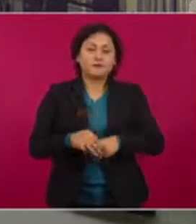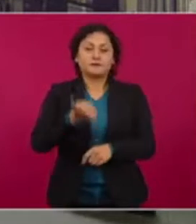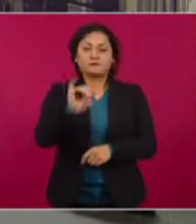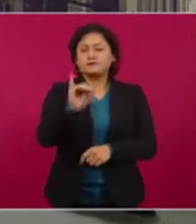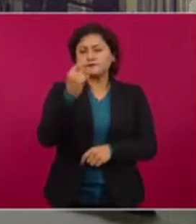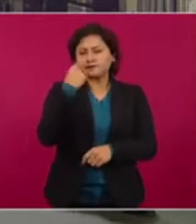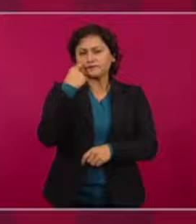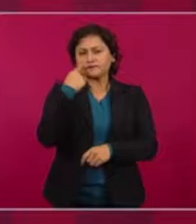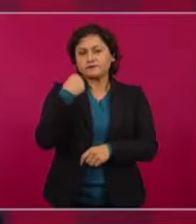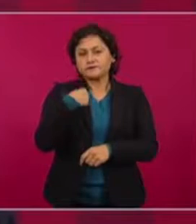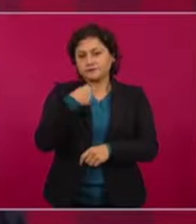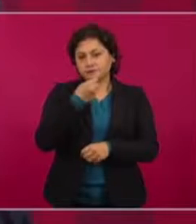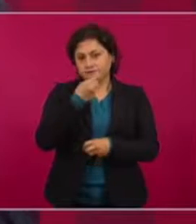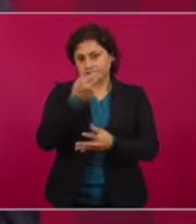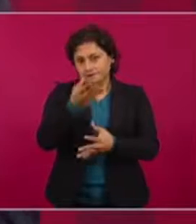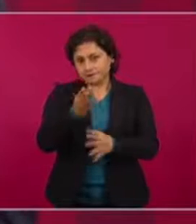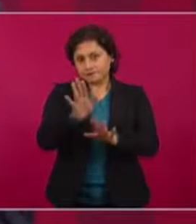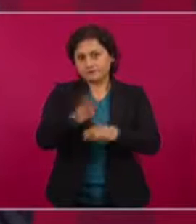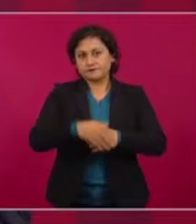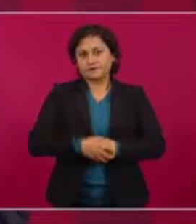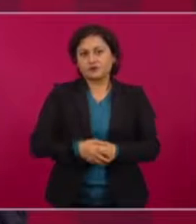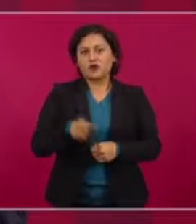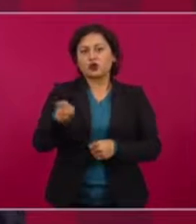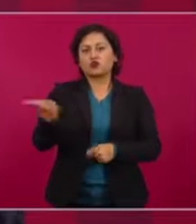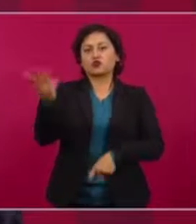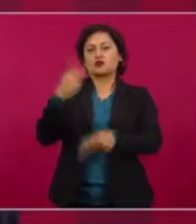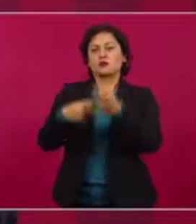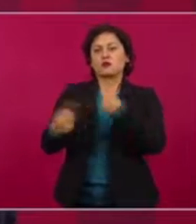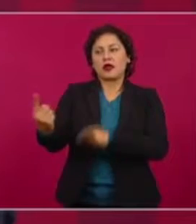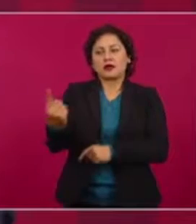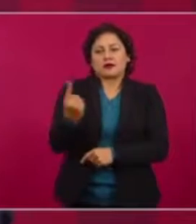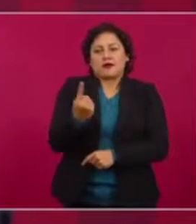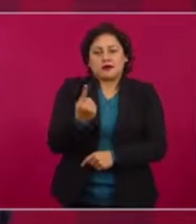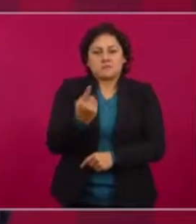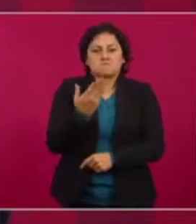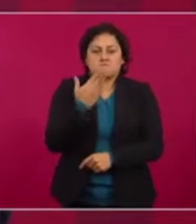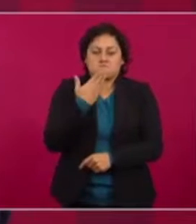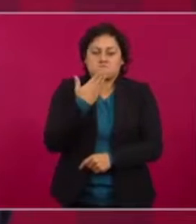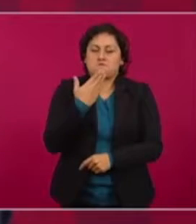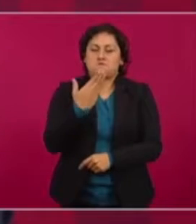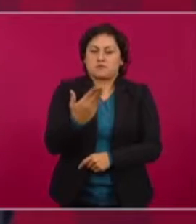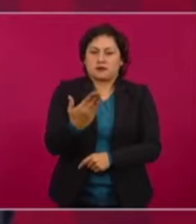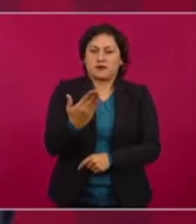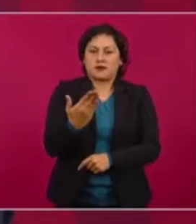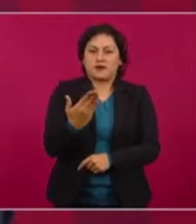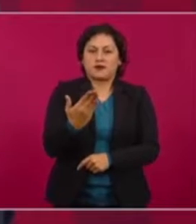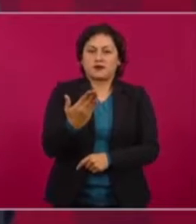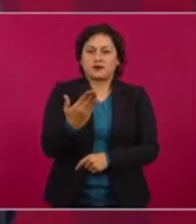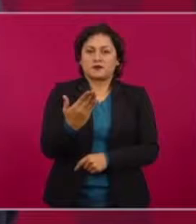comento, porque tú lo haces pues de muy buena fe y